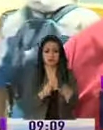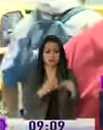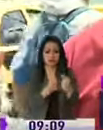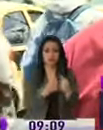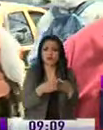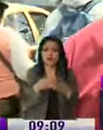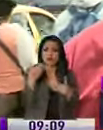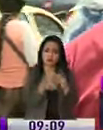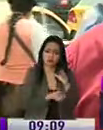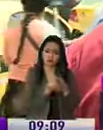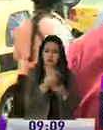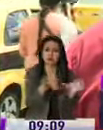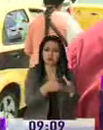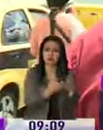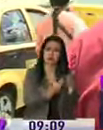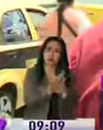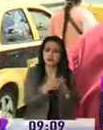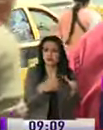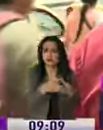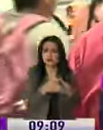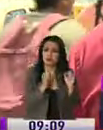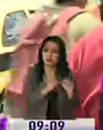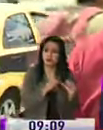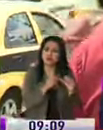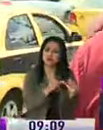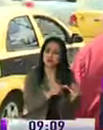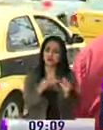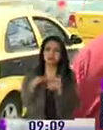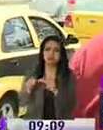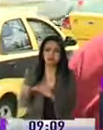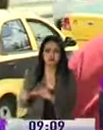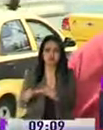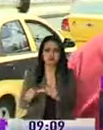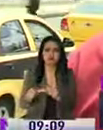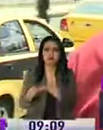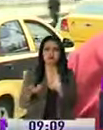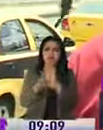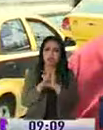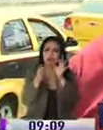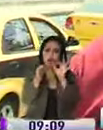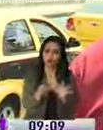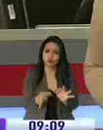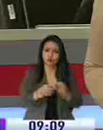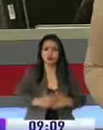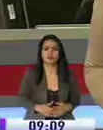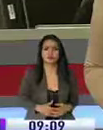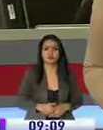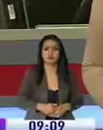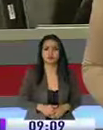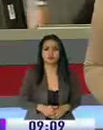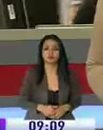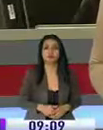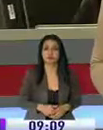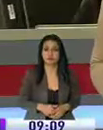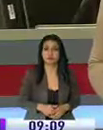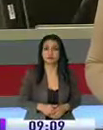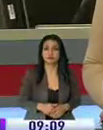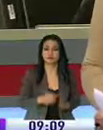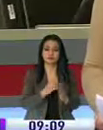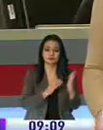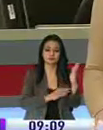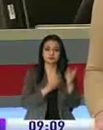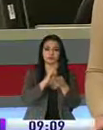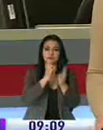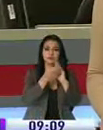partido político y pueda regir el país con leyes justas. Y el proyecto de